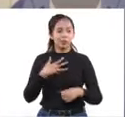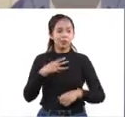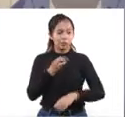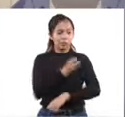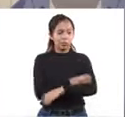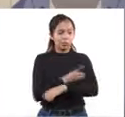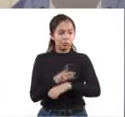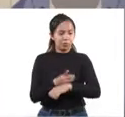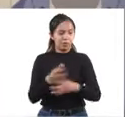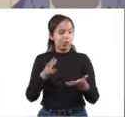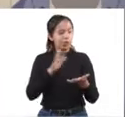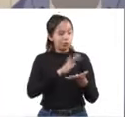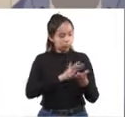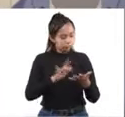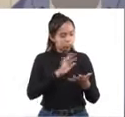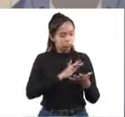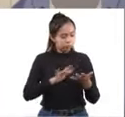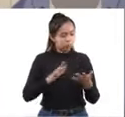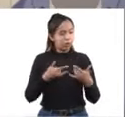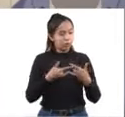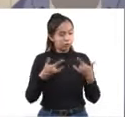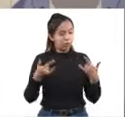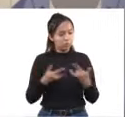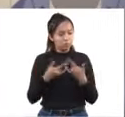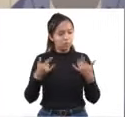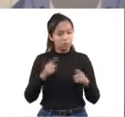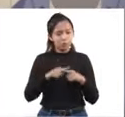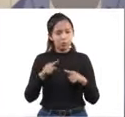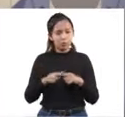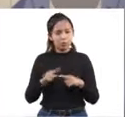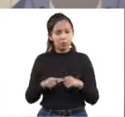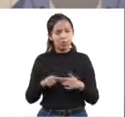las historias que están aquí y le llenan a uno